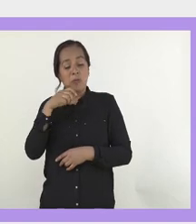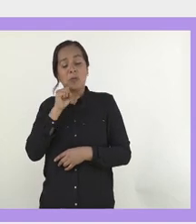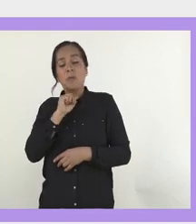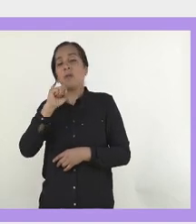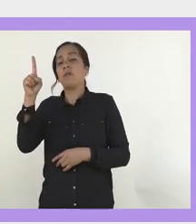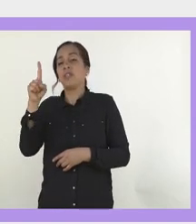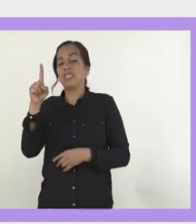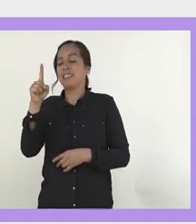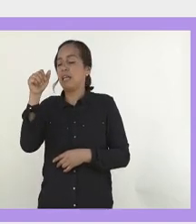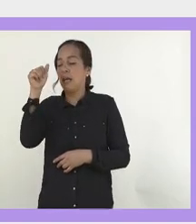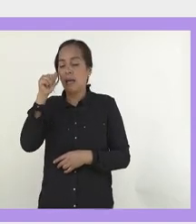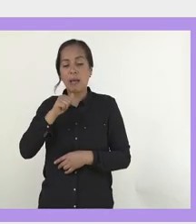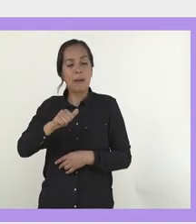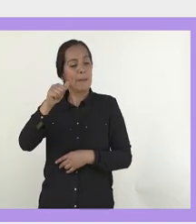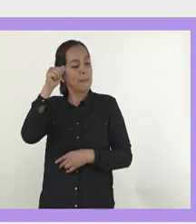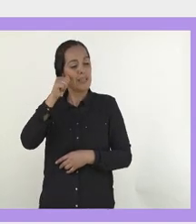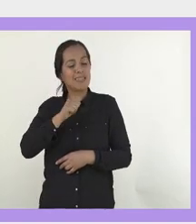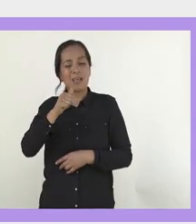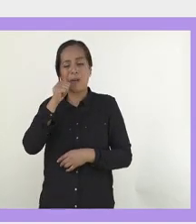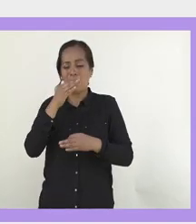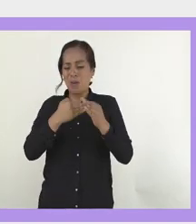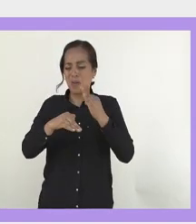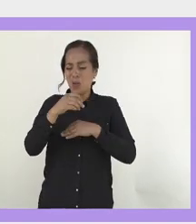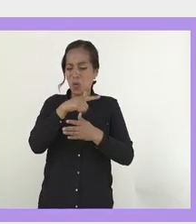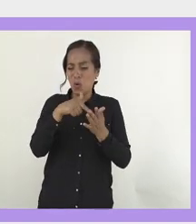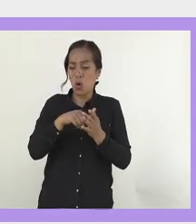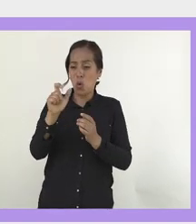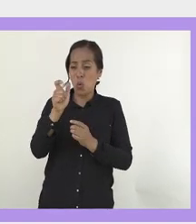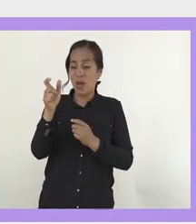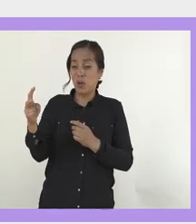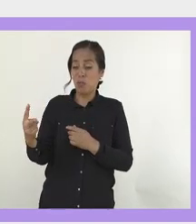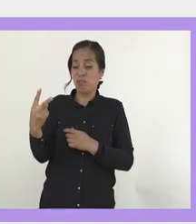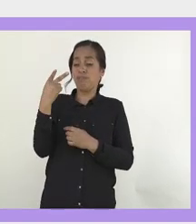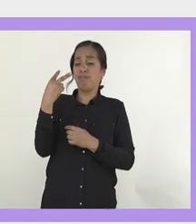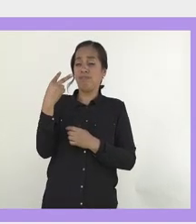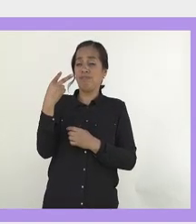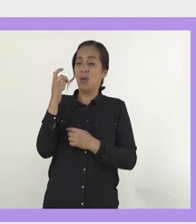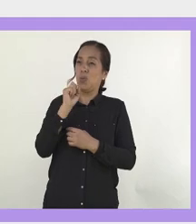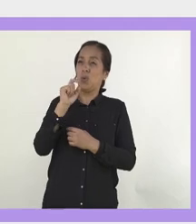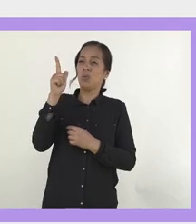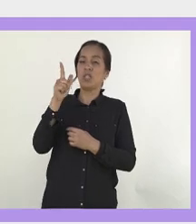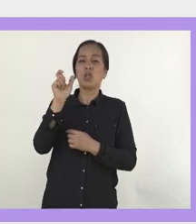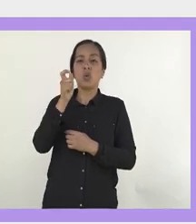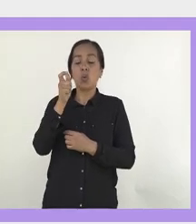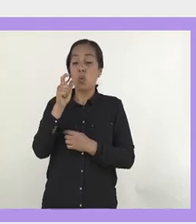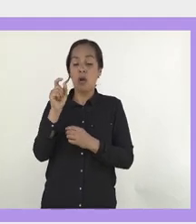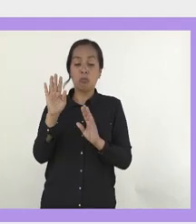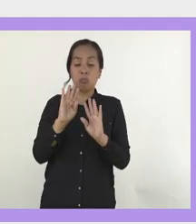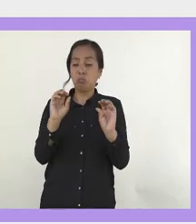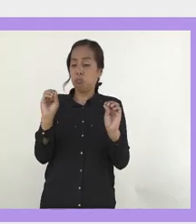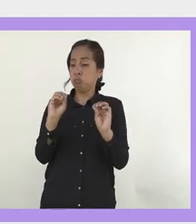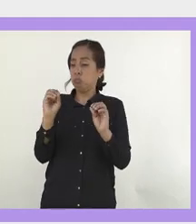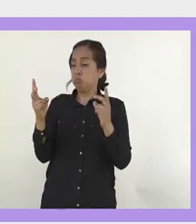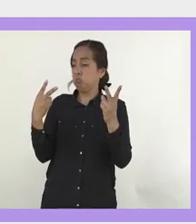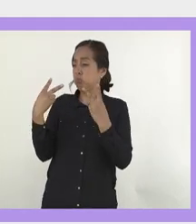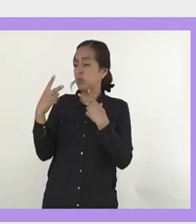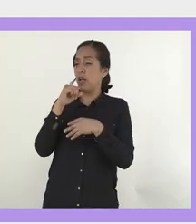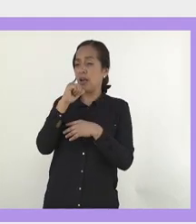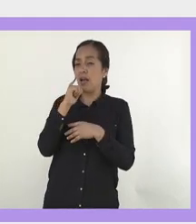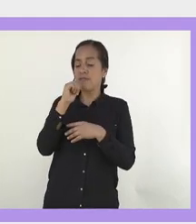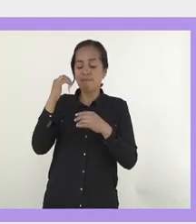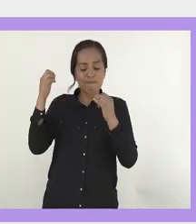siempre todo el tiempo cuando nos están viendo y cuando no nos están viendo es un compromiso con uno mismo